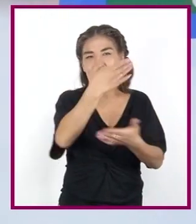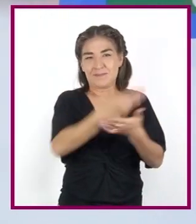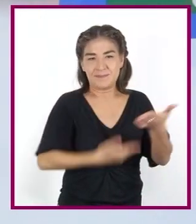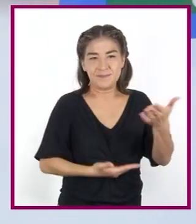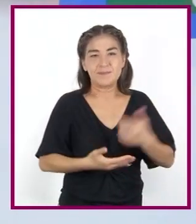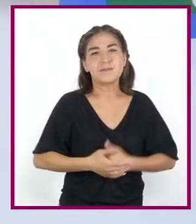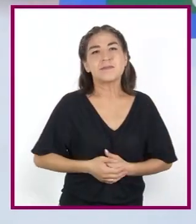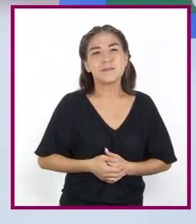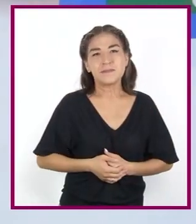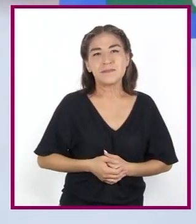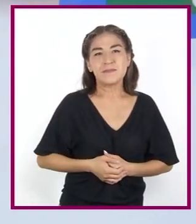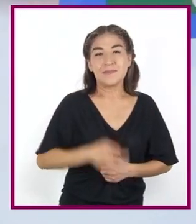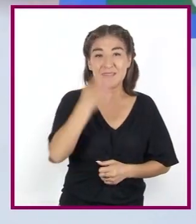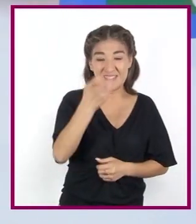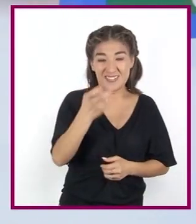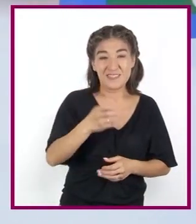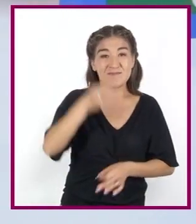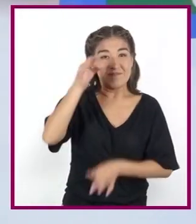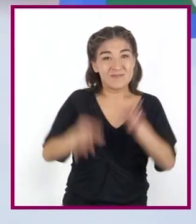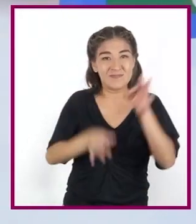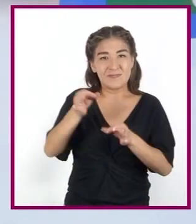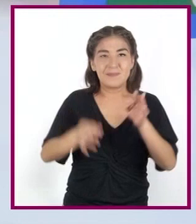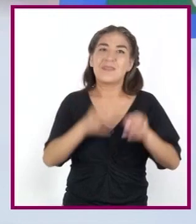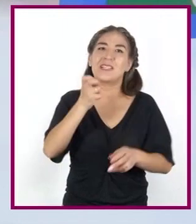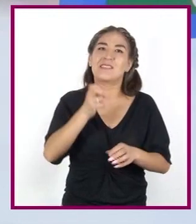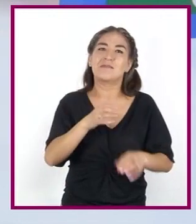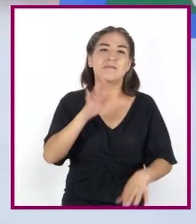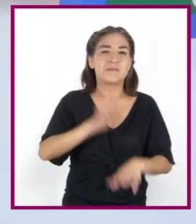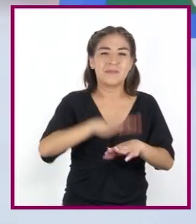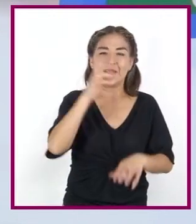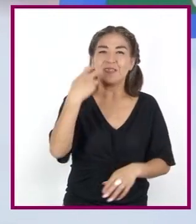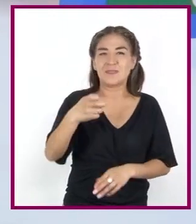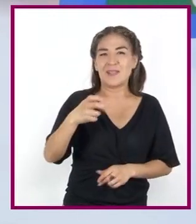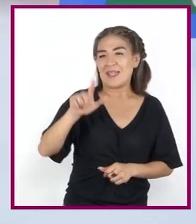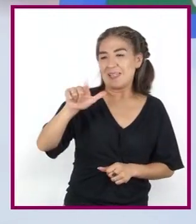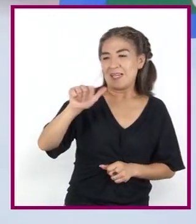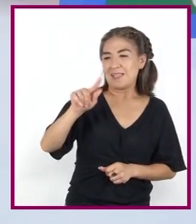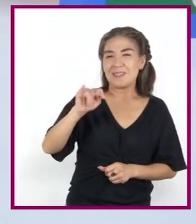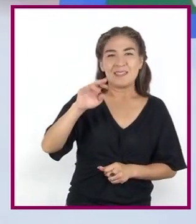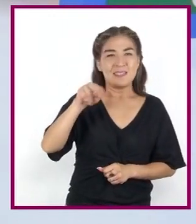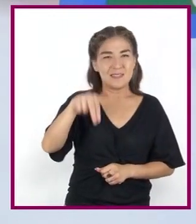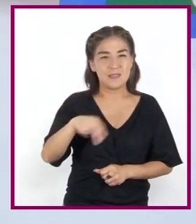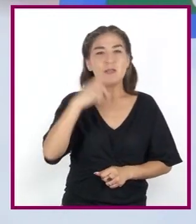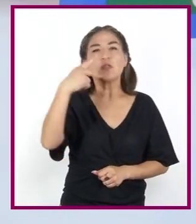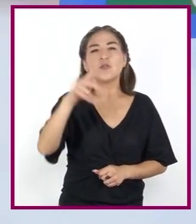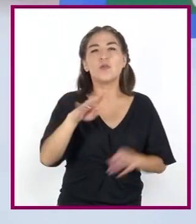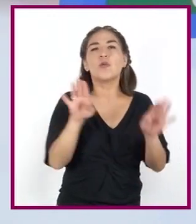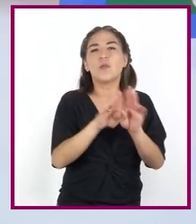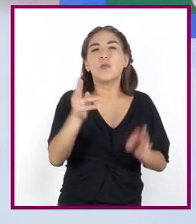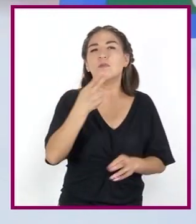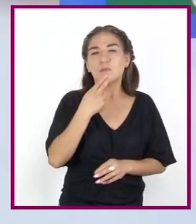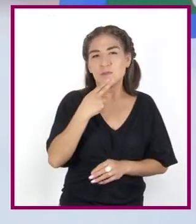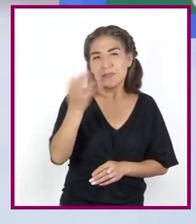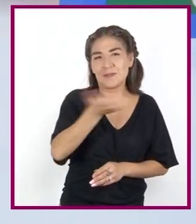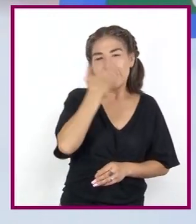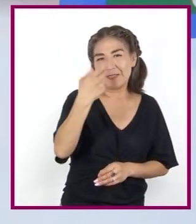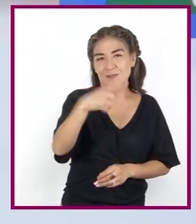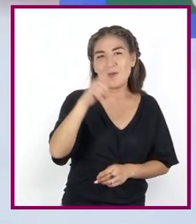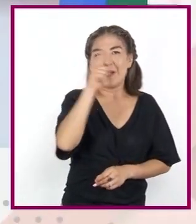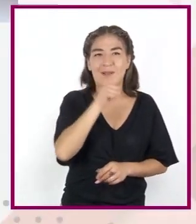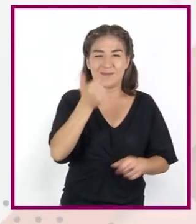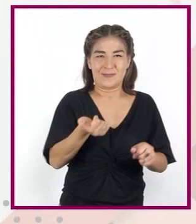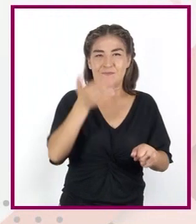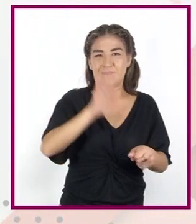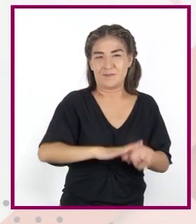documentos. Del mundo jurídico proviene la mayoría de los latinismos y los cultismos usuales en el lenguaje